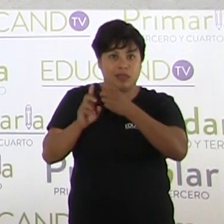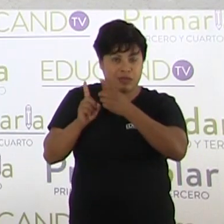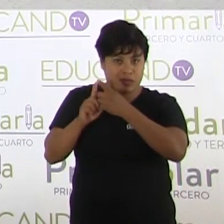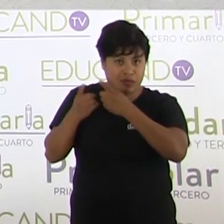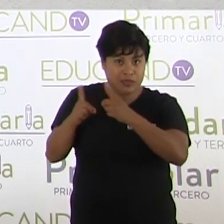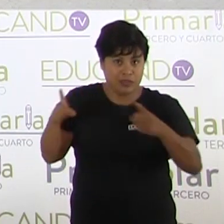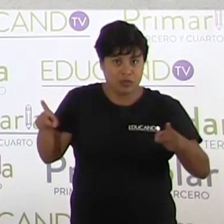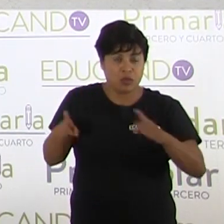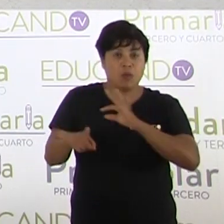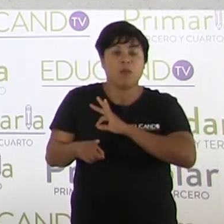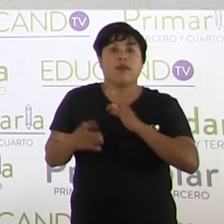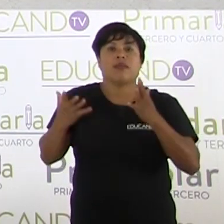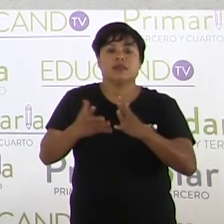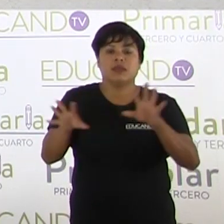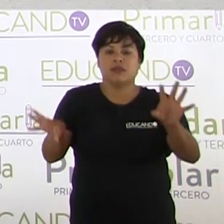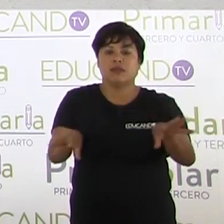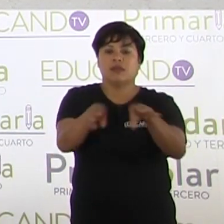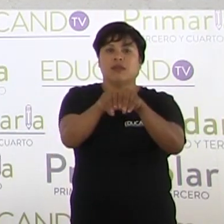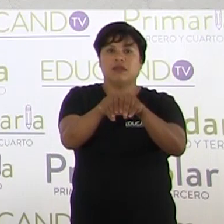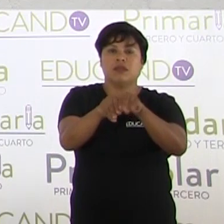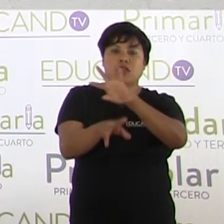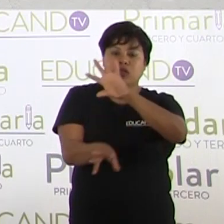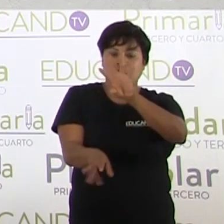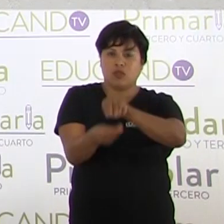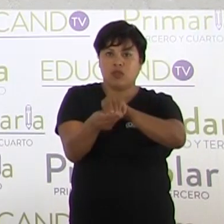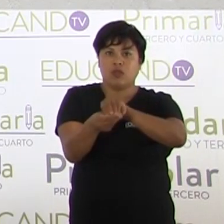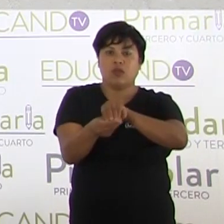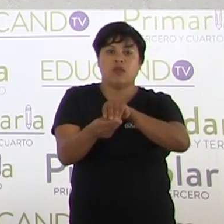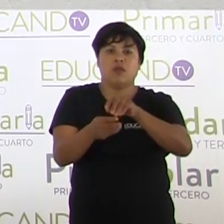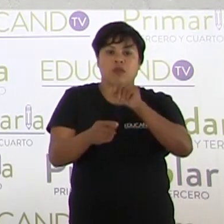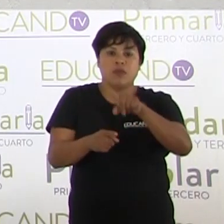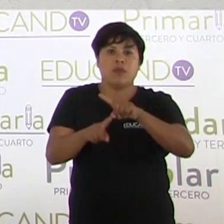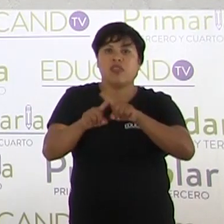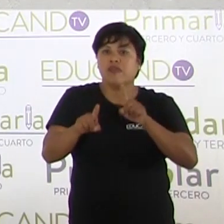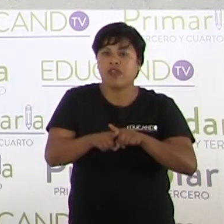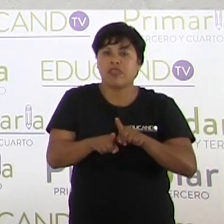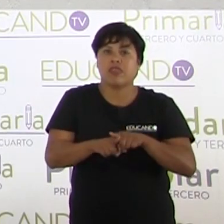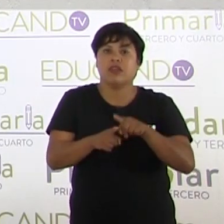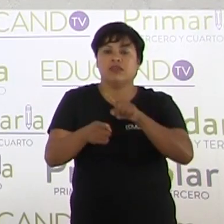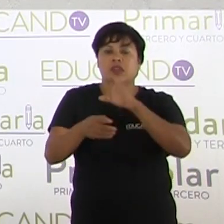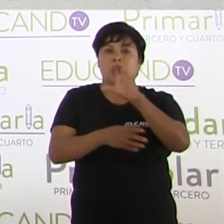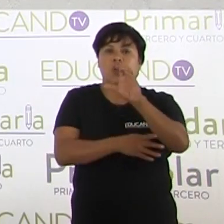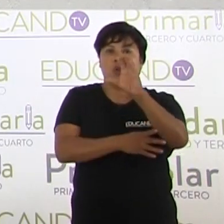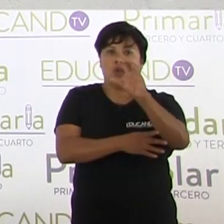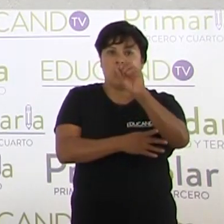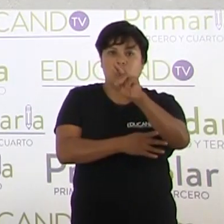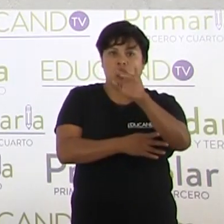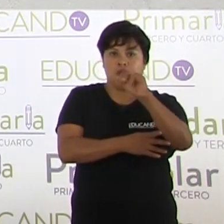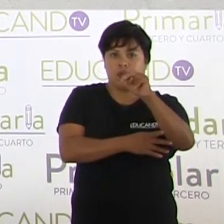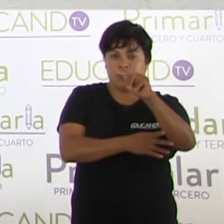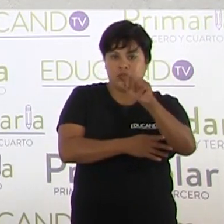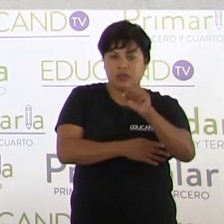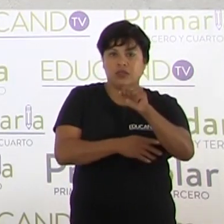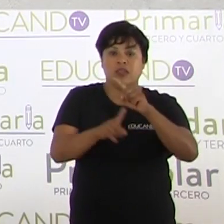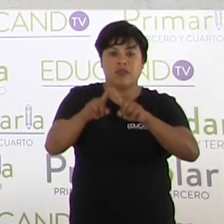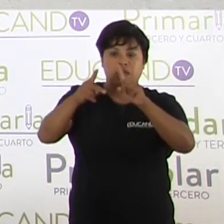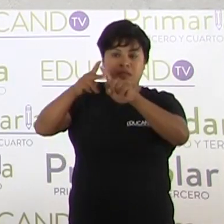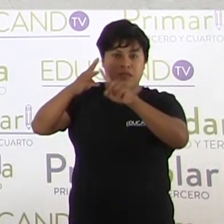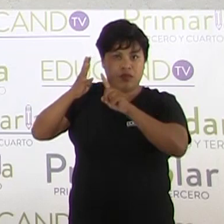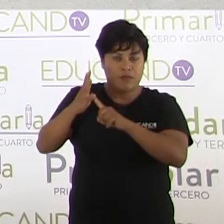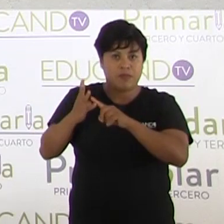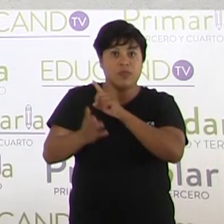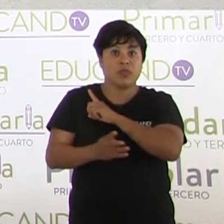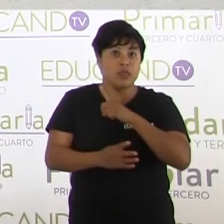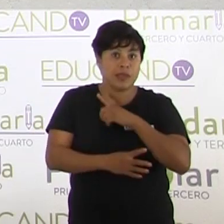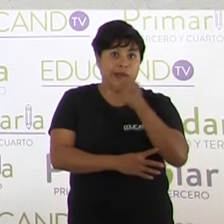uno general de todas las corrientes que vamos desarrollando. Que tengas en cuenta que